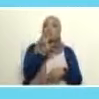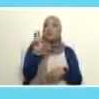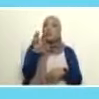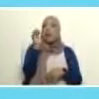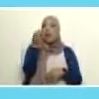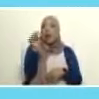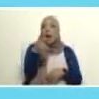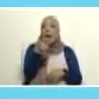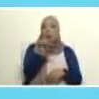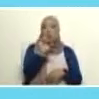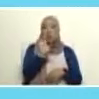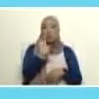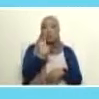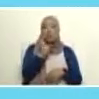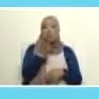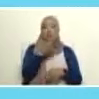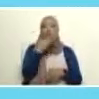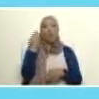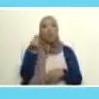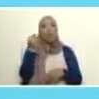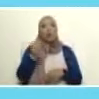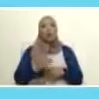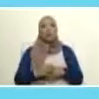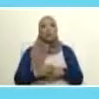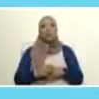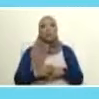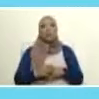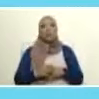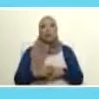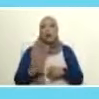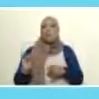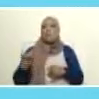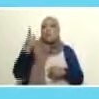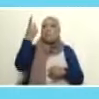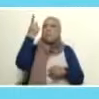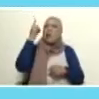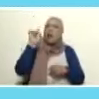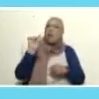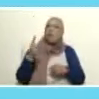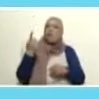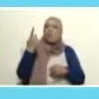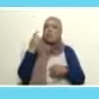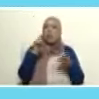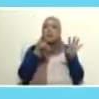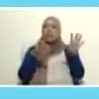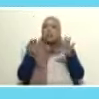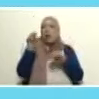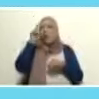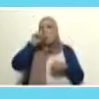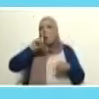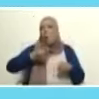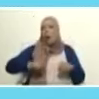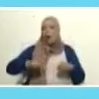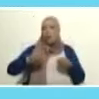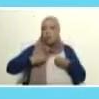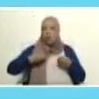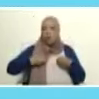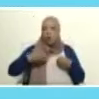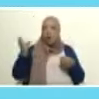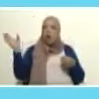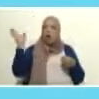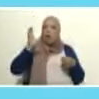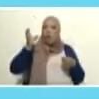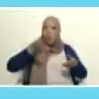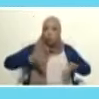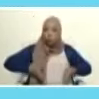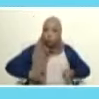grados. Muchachos, esto es primera vez que yo veo en mi vida, con mis 60 años de caraqueño, nacido y